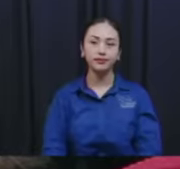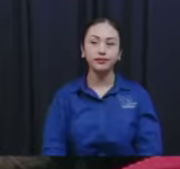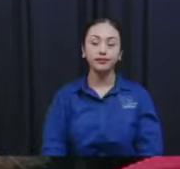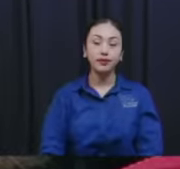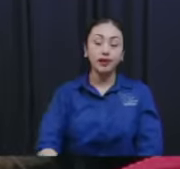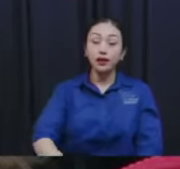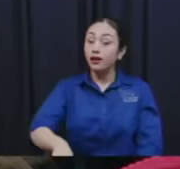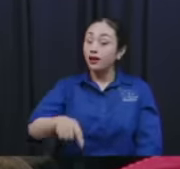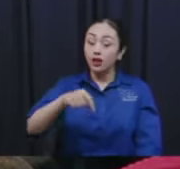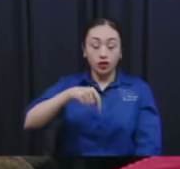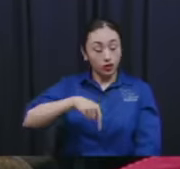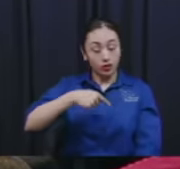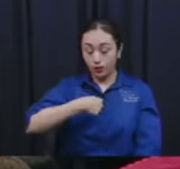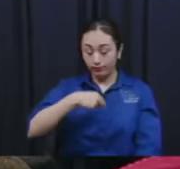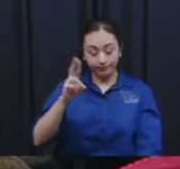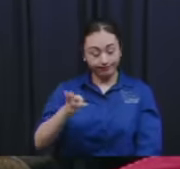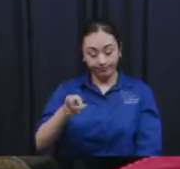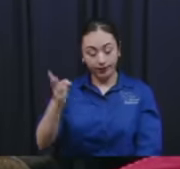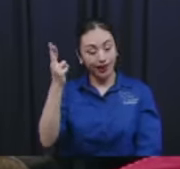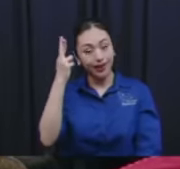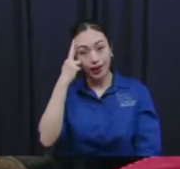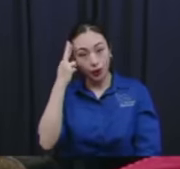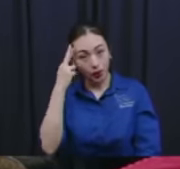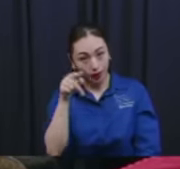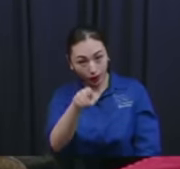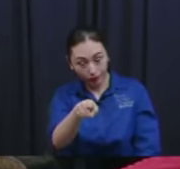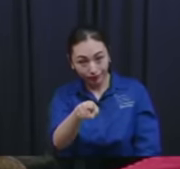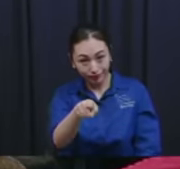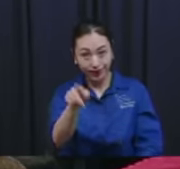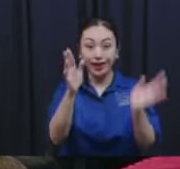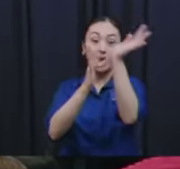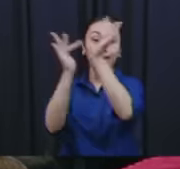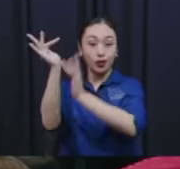la venida del Señor está